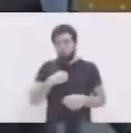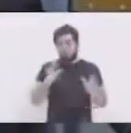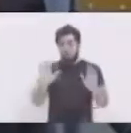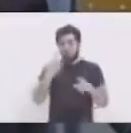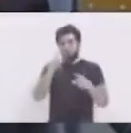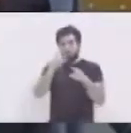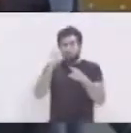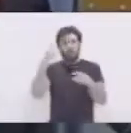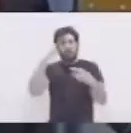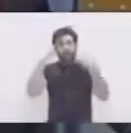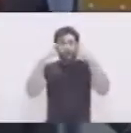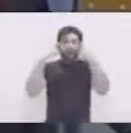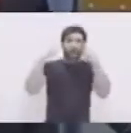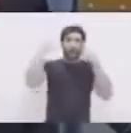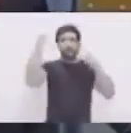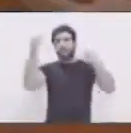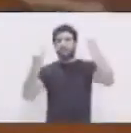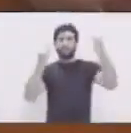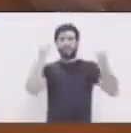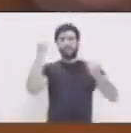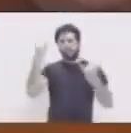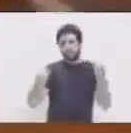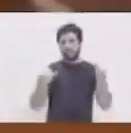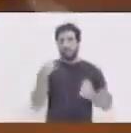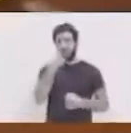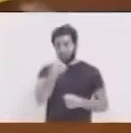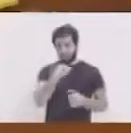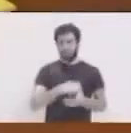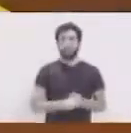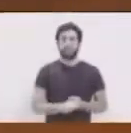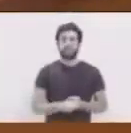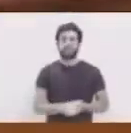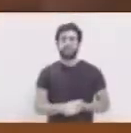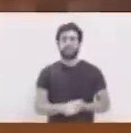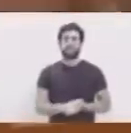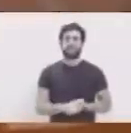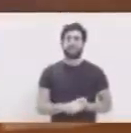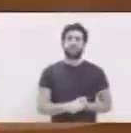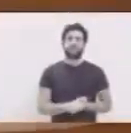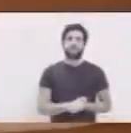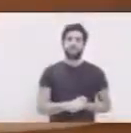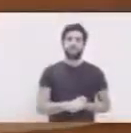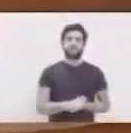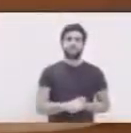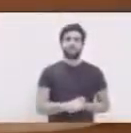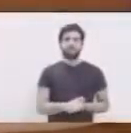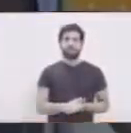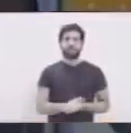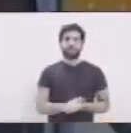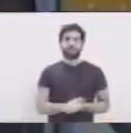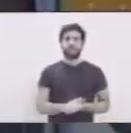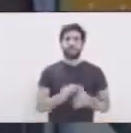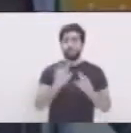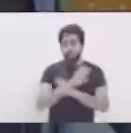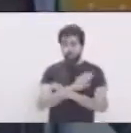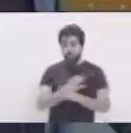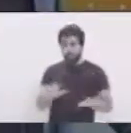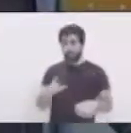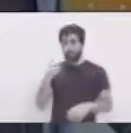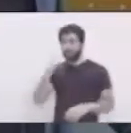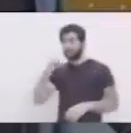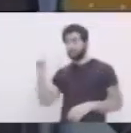creatividad. Exacto. Colocamos la otra tira. Nos va a quedar algo como